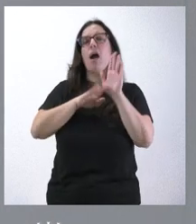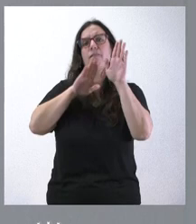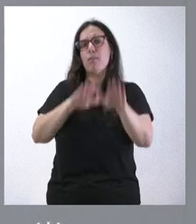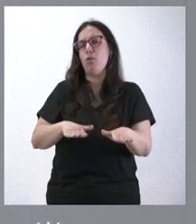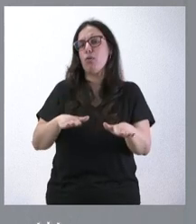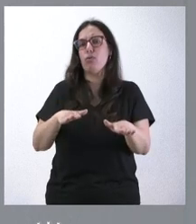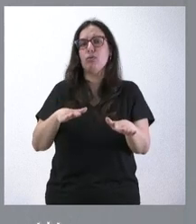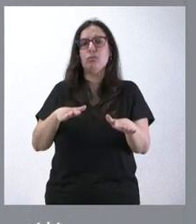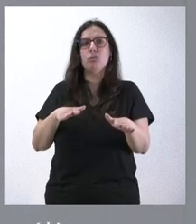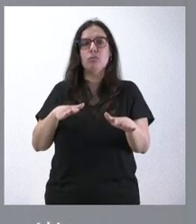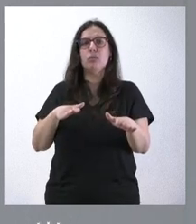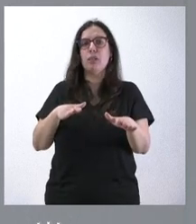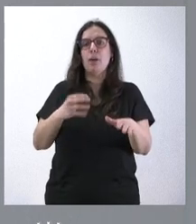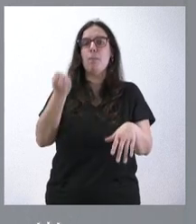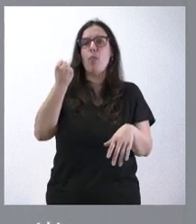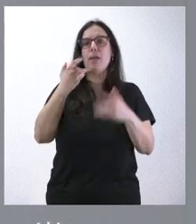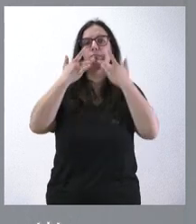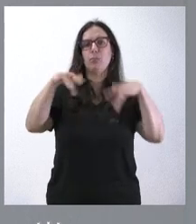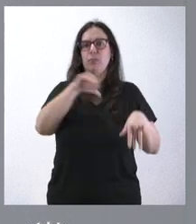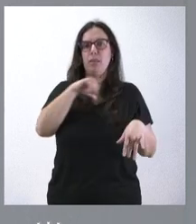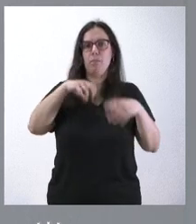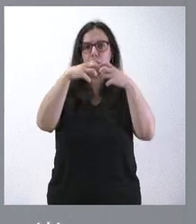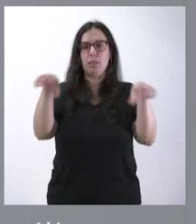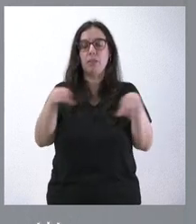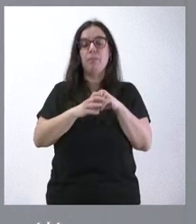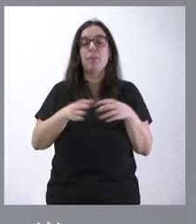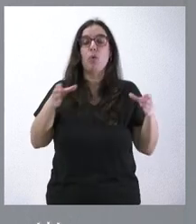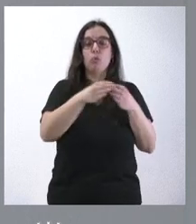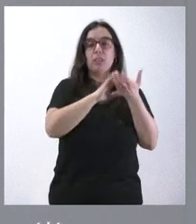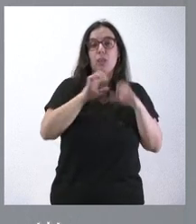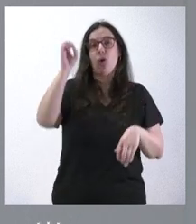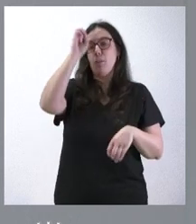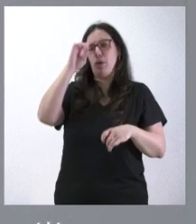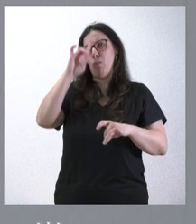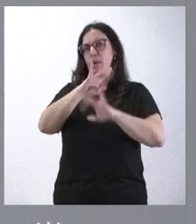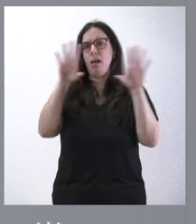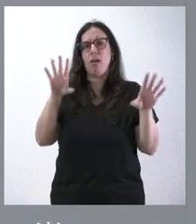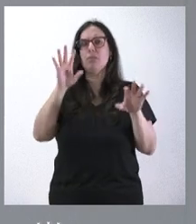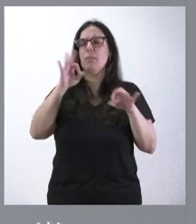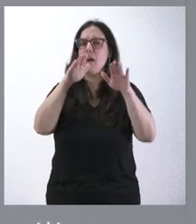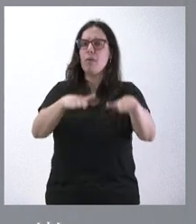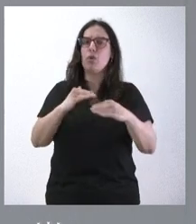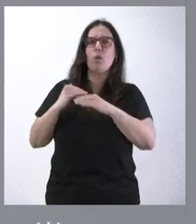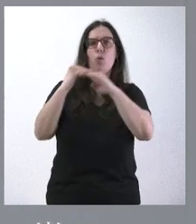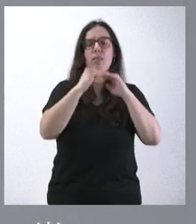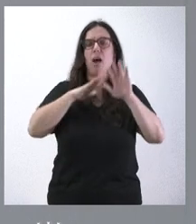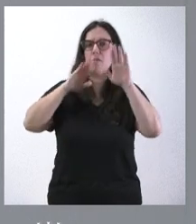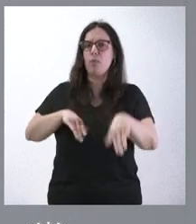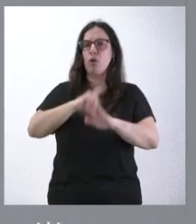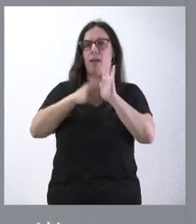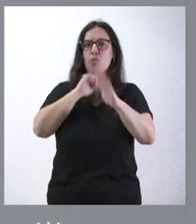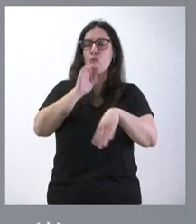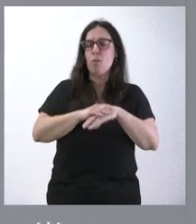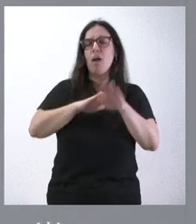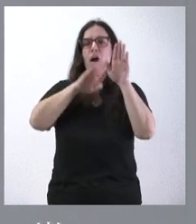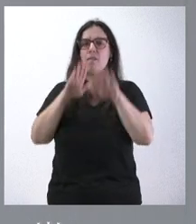de la separación de poderes la posición de la junta de castill es muy clara a favor de la igualdad a favor del cumplimiento de la ley a